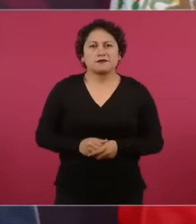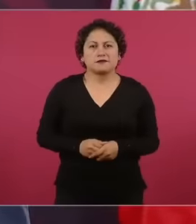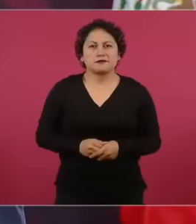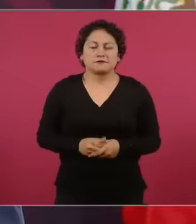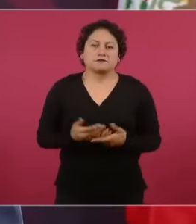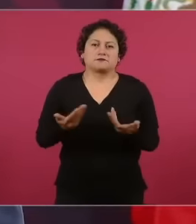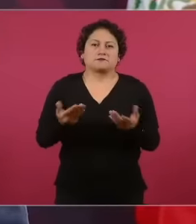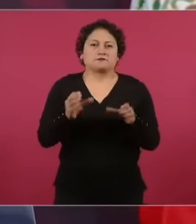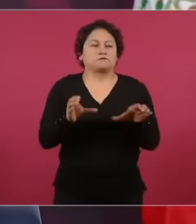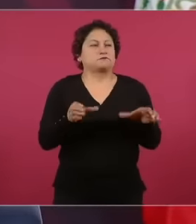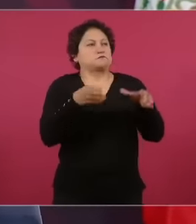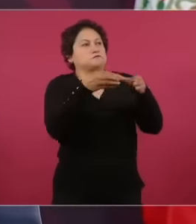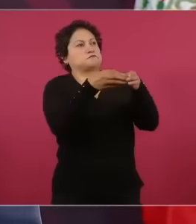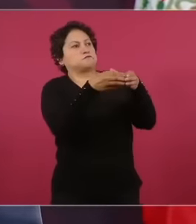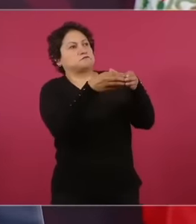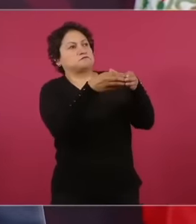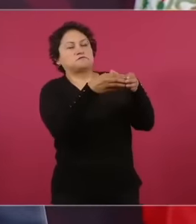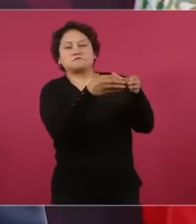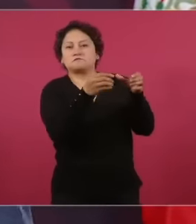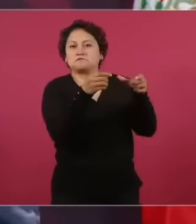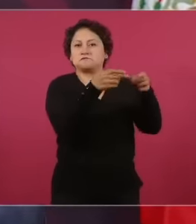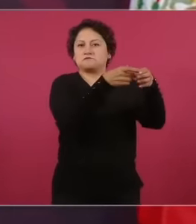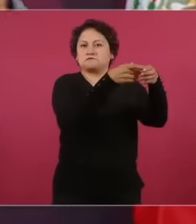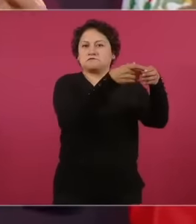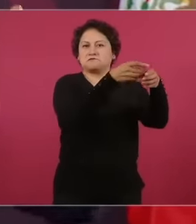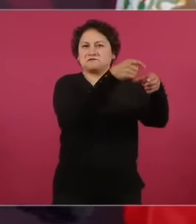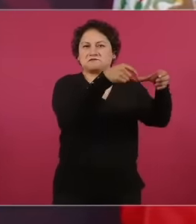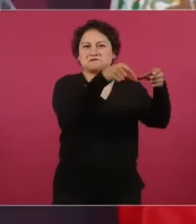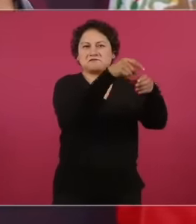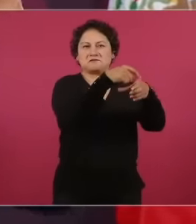los plebeyos, porque son